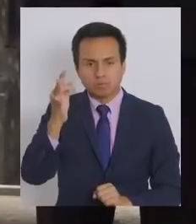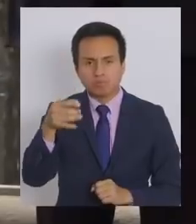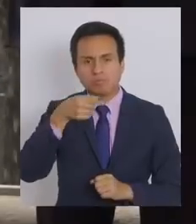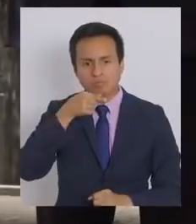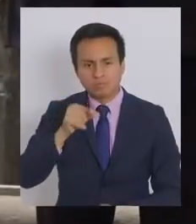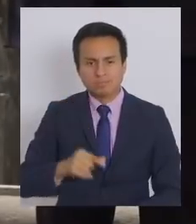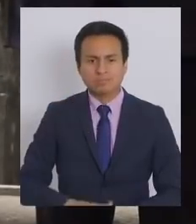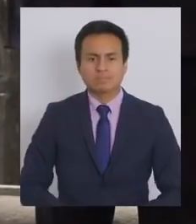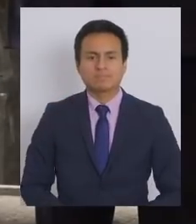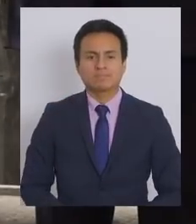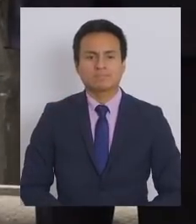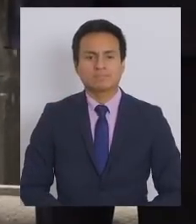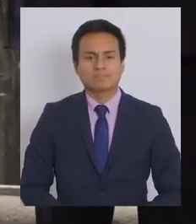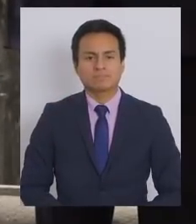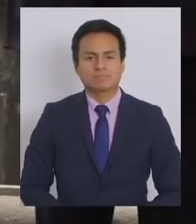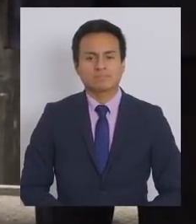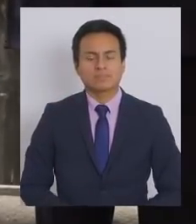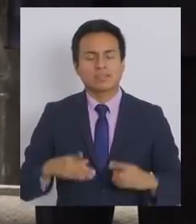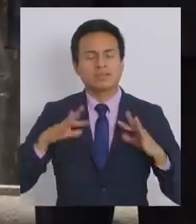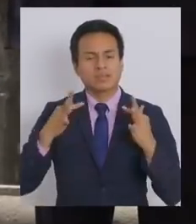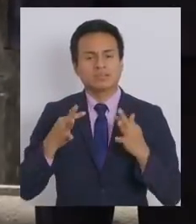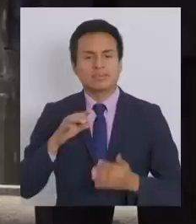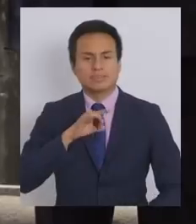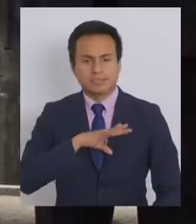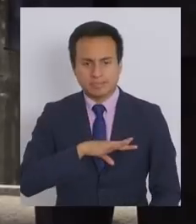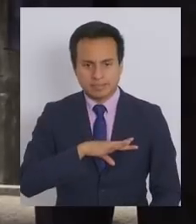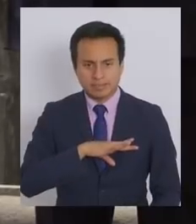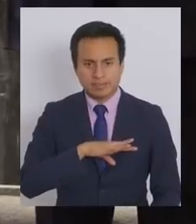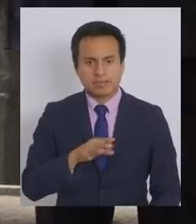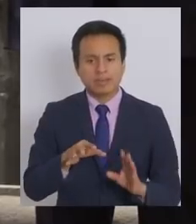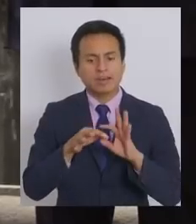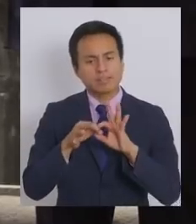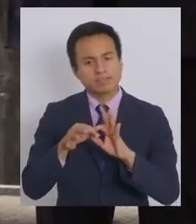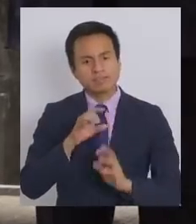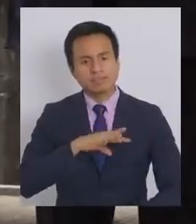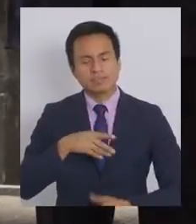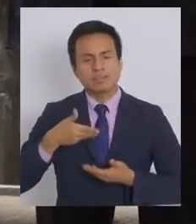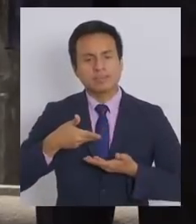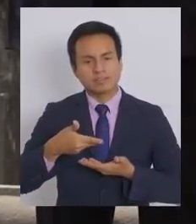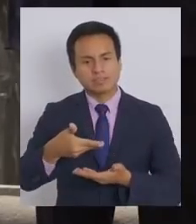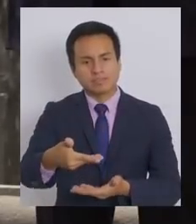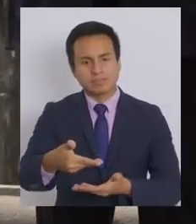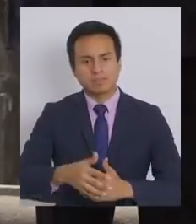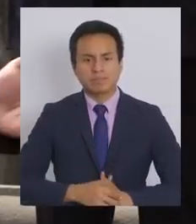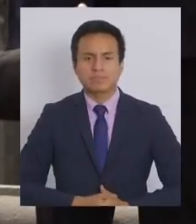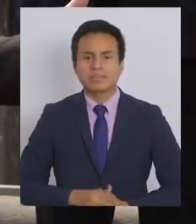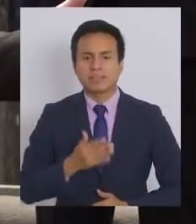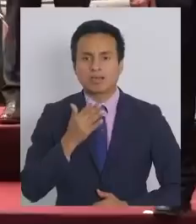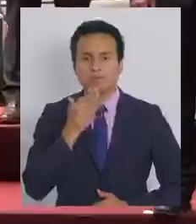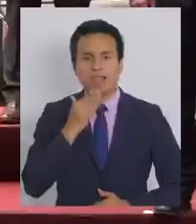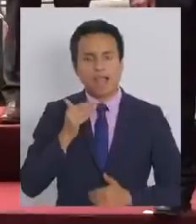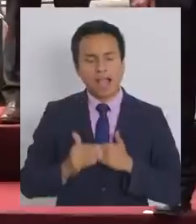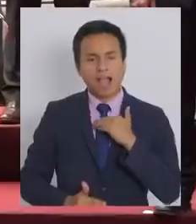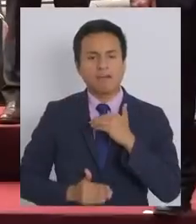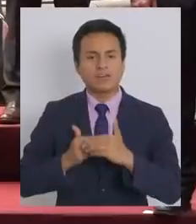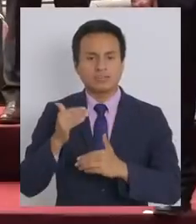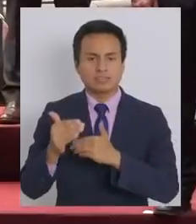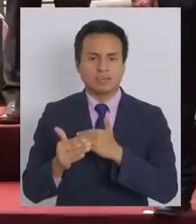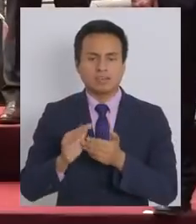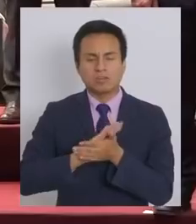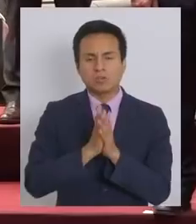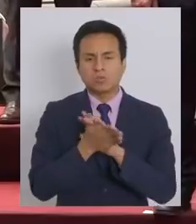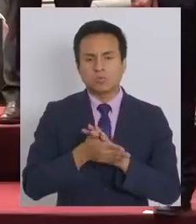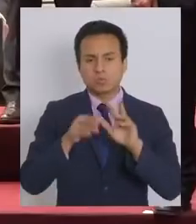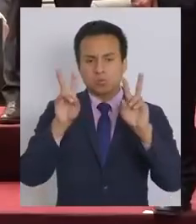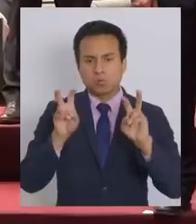aproxima. Muy feliz de estar en Chile. Gracias Chile por recibirme y por poder avanzar en todo lo que